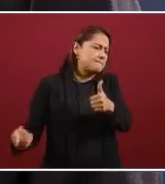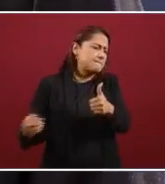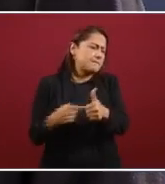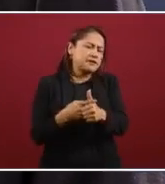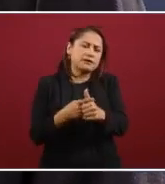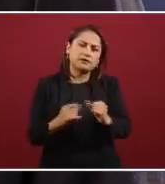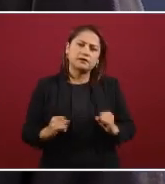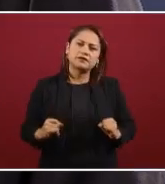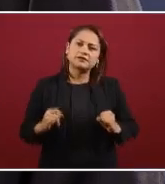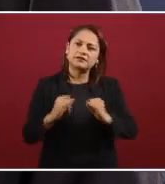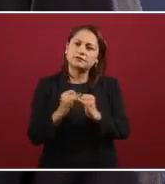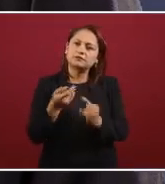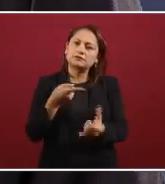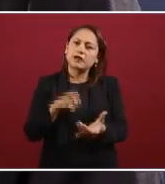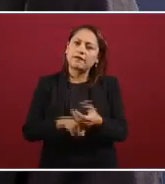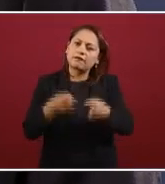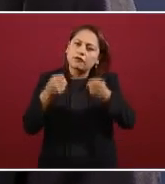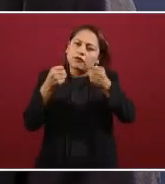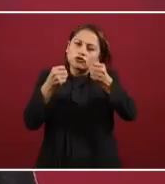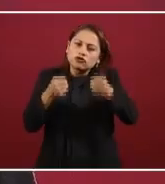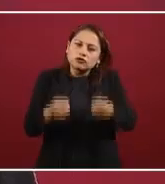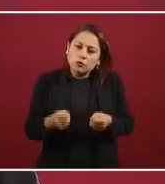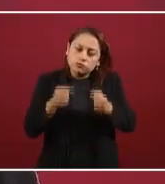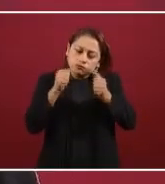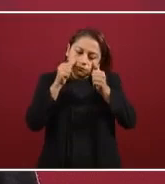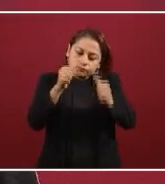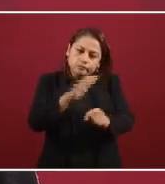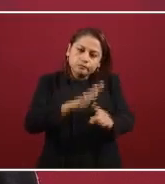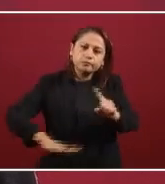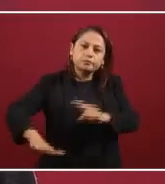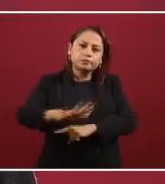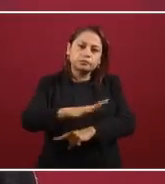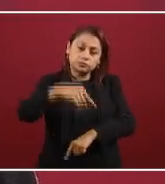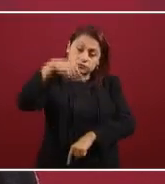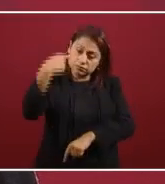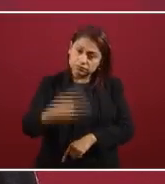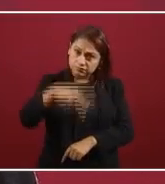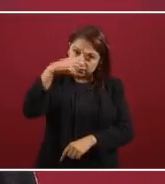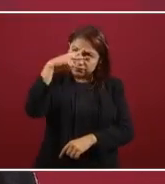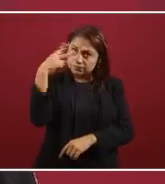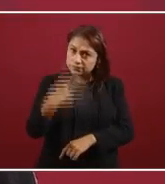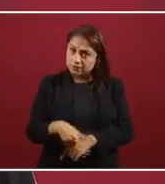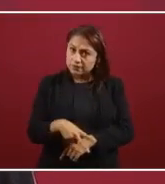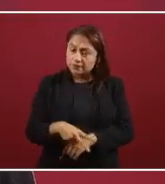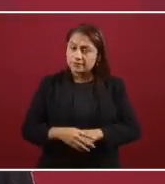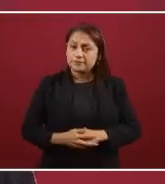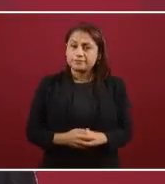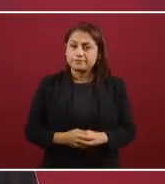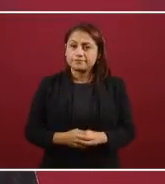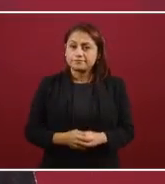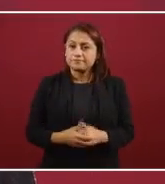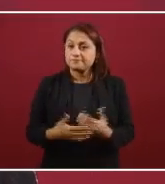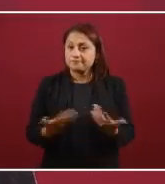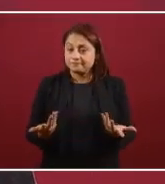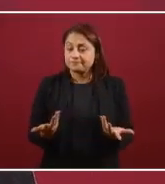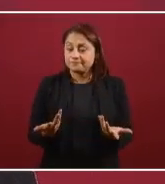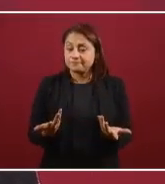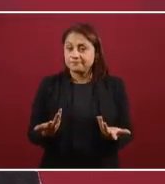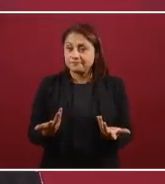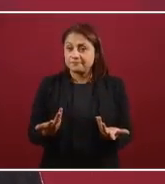de seguridad social que hay en nuestro país y han habido muchos